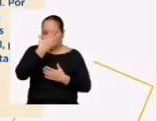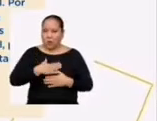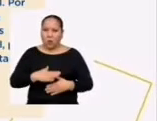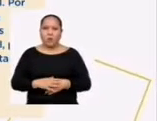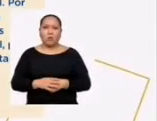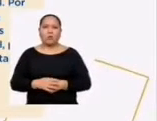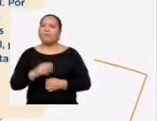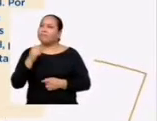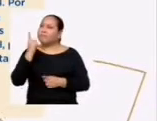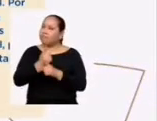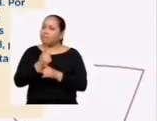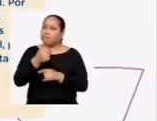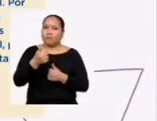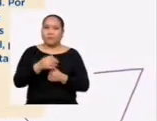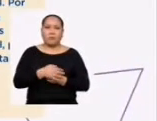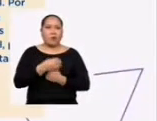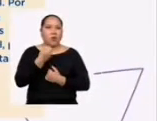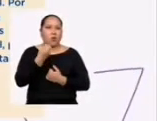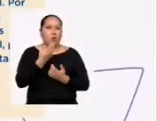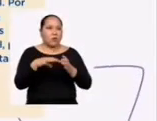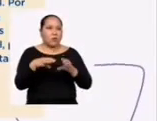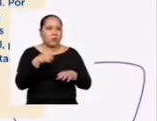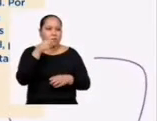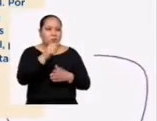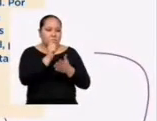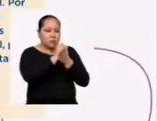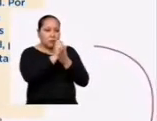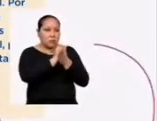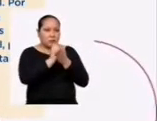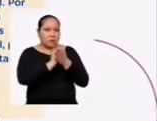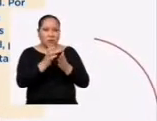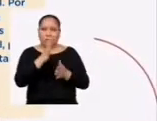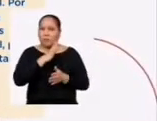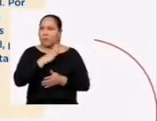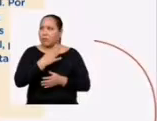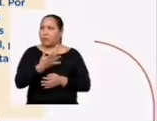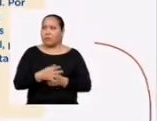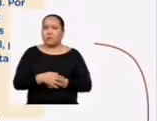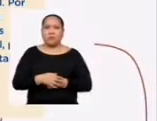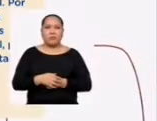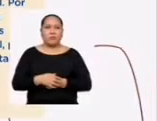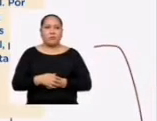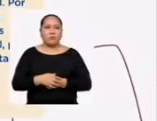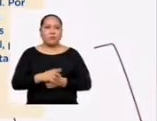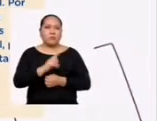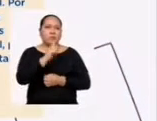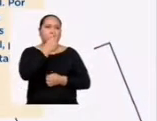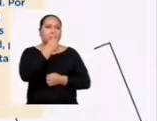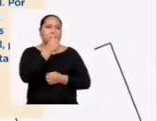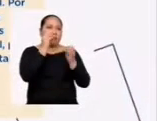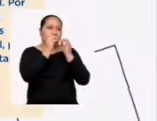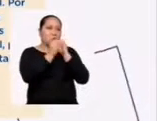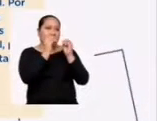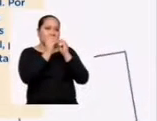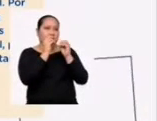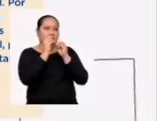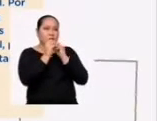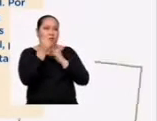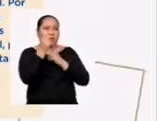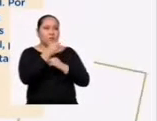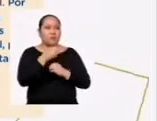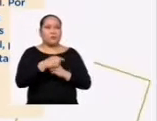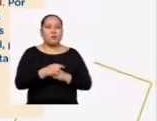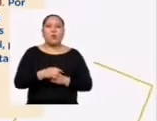parece bien. ¿Y cómo hacemos para que la redacción sea más formal? Lo primero sería corregir la marca